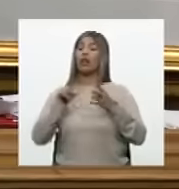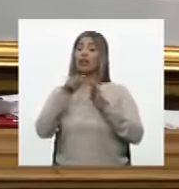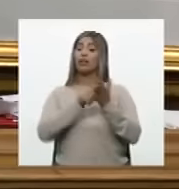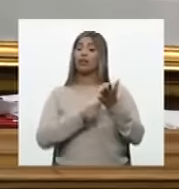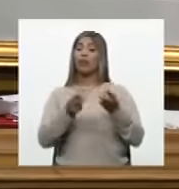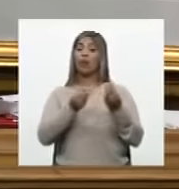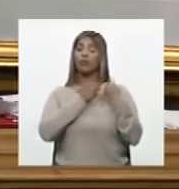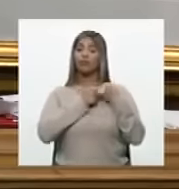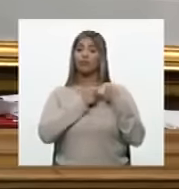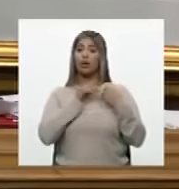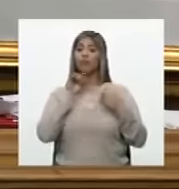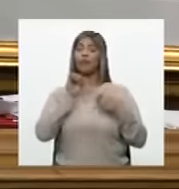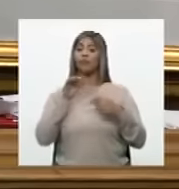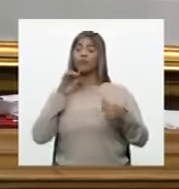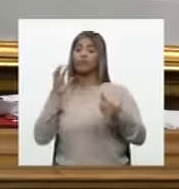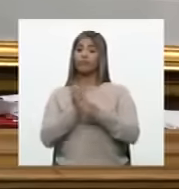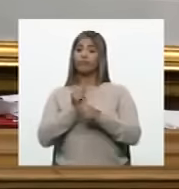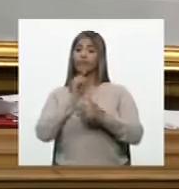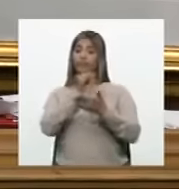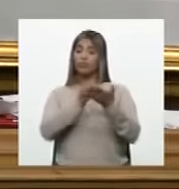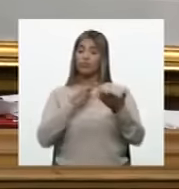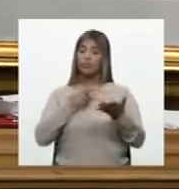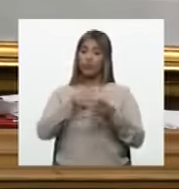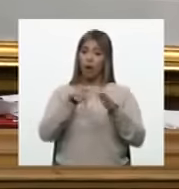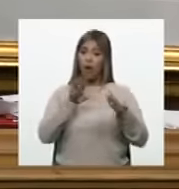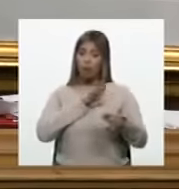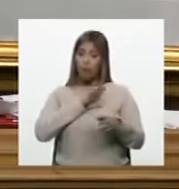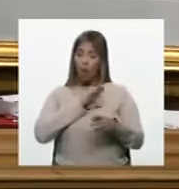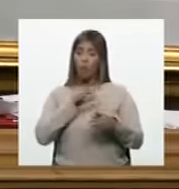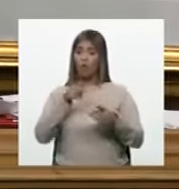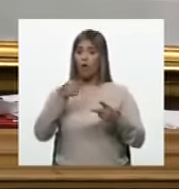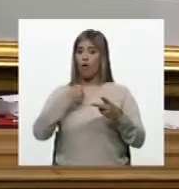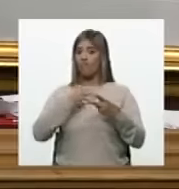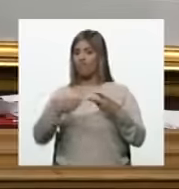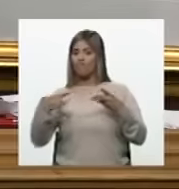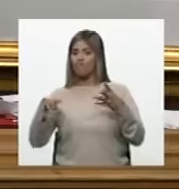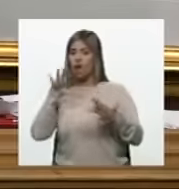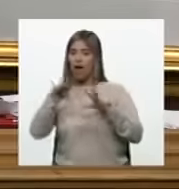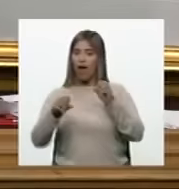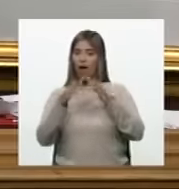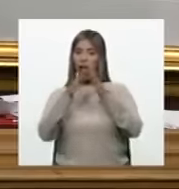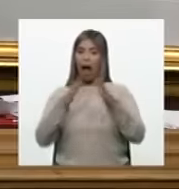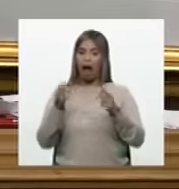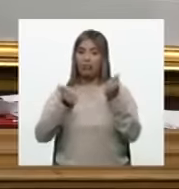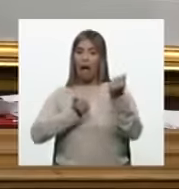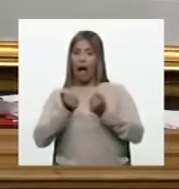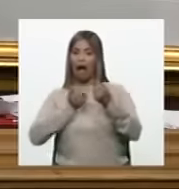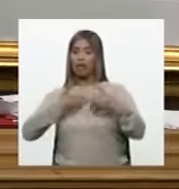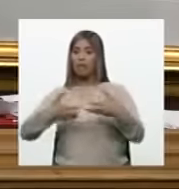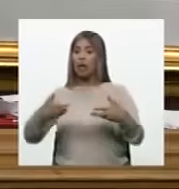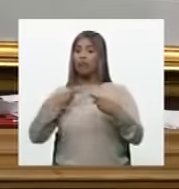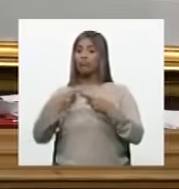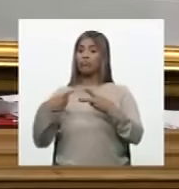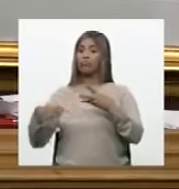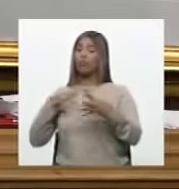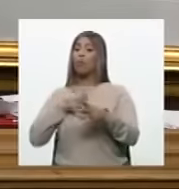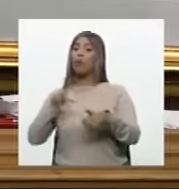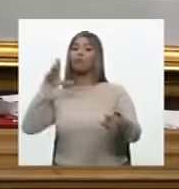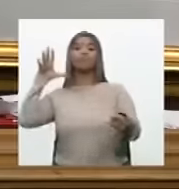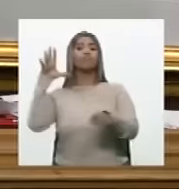responsables implicados para identificar sus registros de propiedades y bienes con el fin de verificar la posibilidad de la